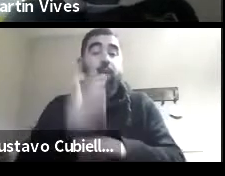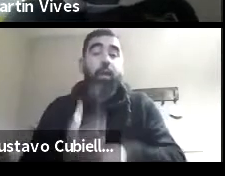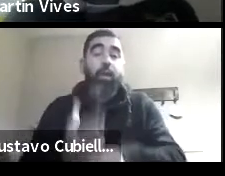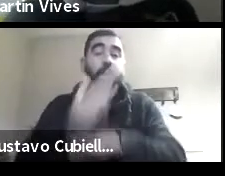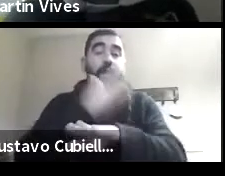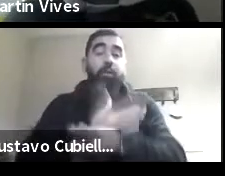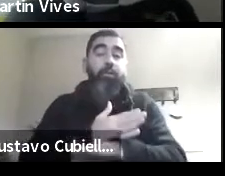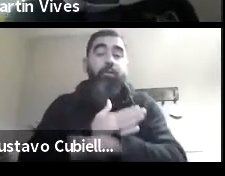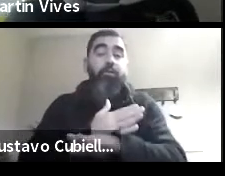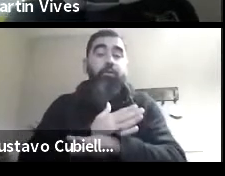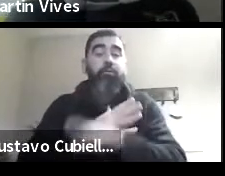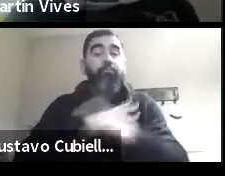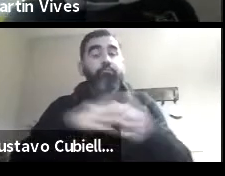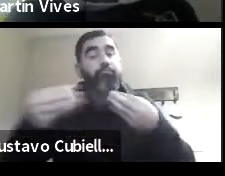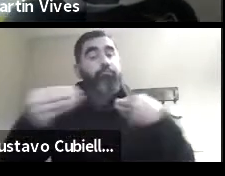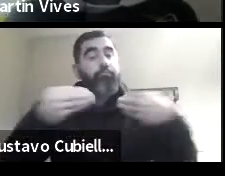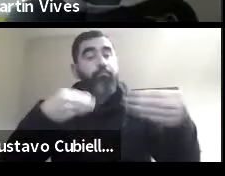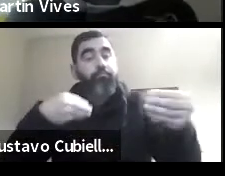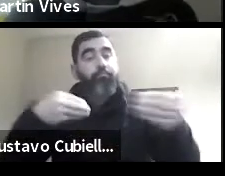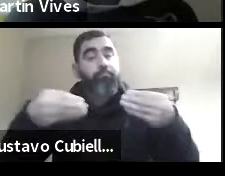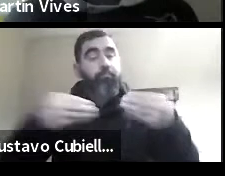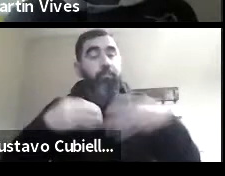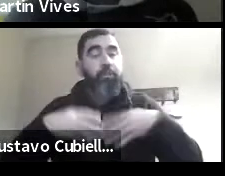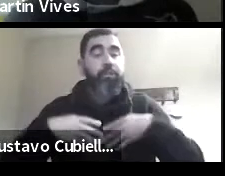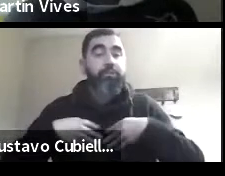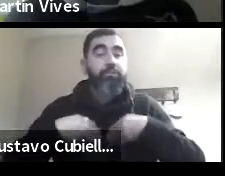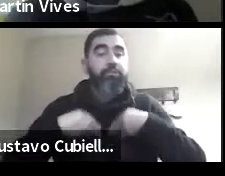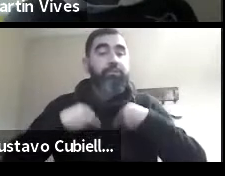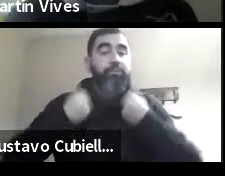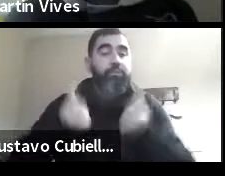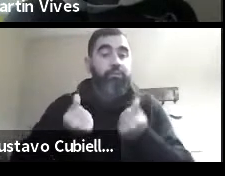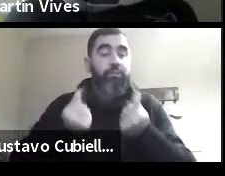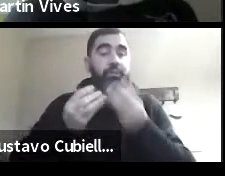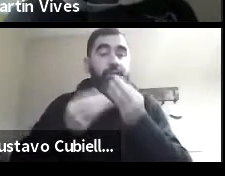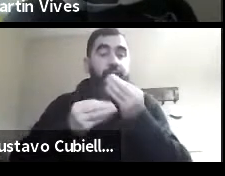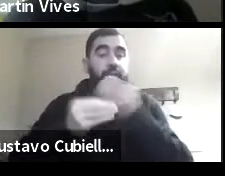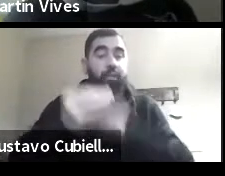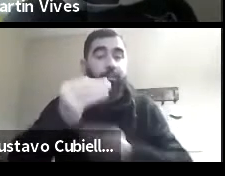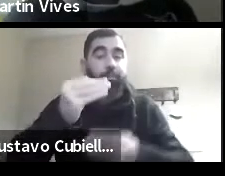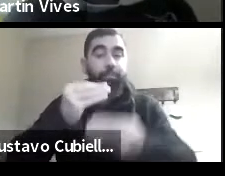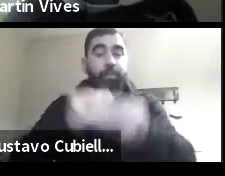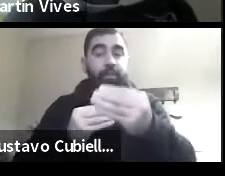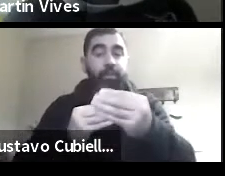la flexibilidad, la sensibilidad y la empatía.